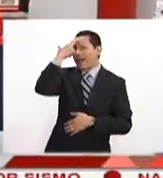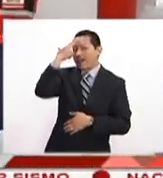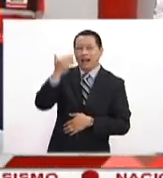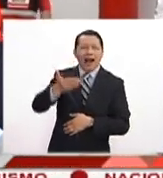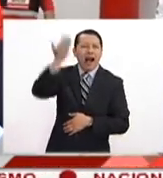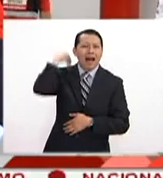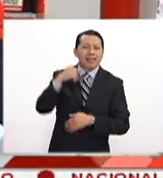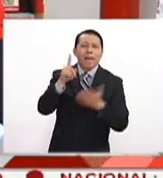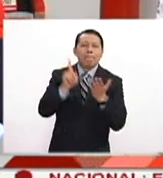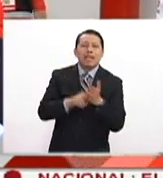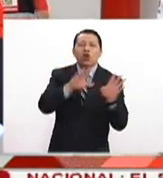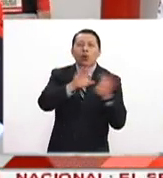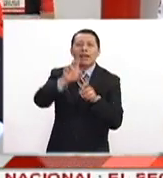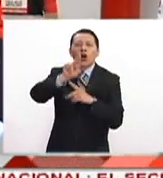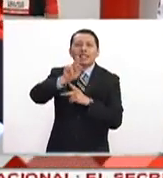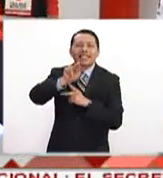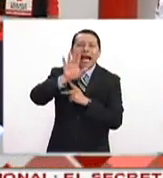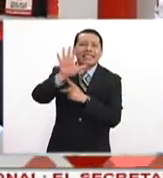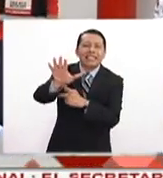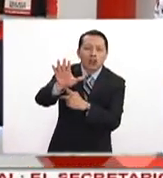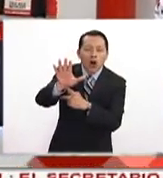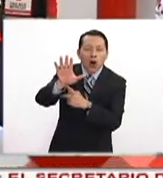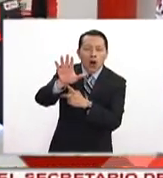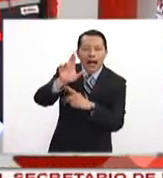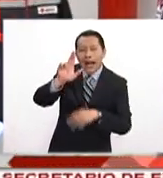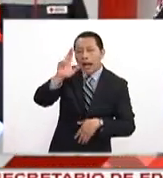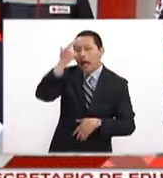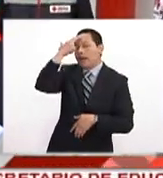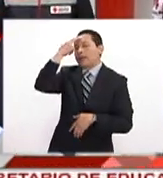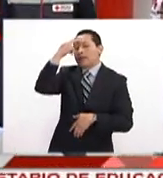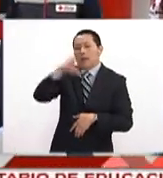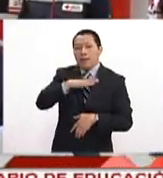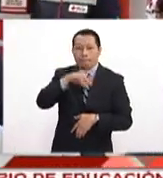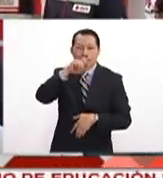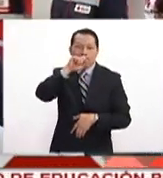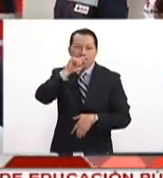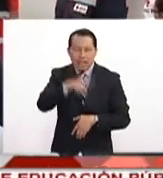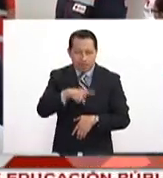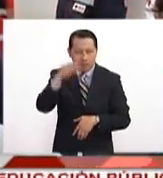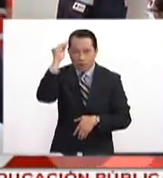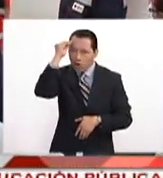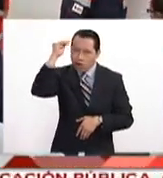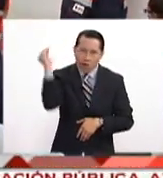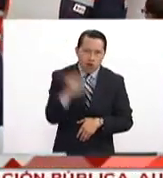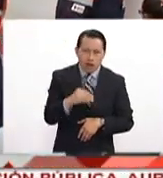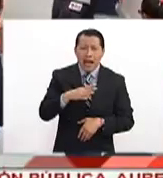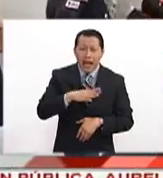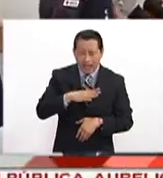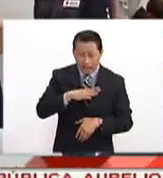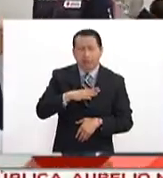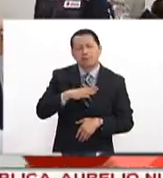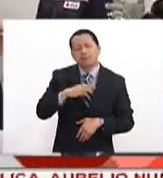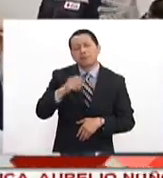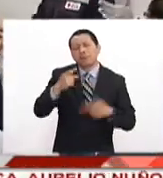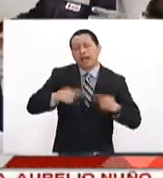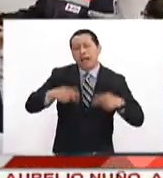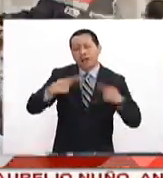en el 85 nos trae a la mente esos recuerdos tan terribles y pues yo creo que todo el mundo se vuelca y quiere